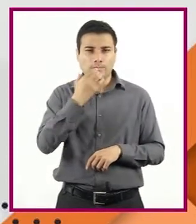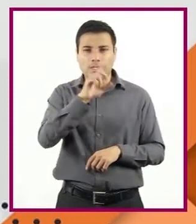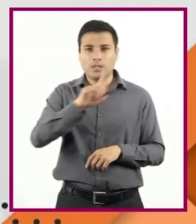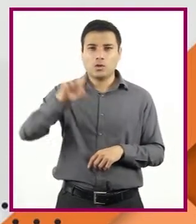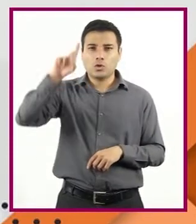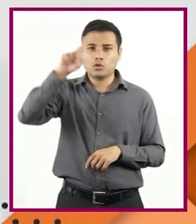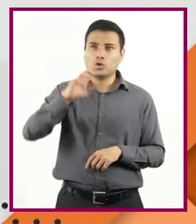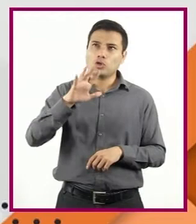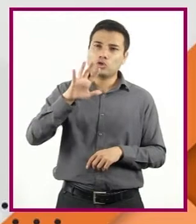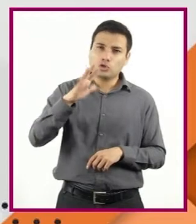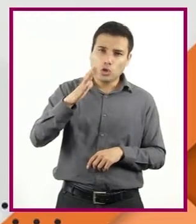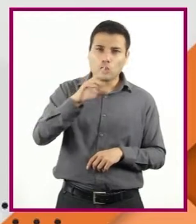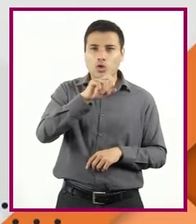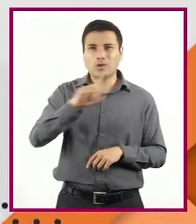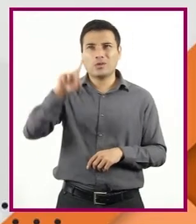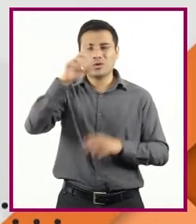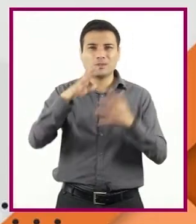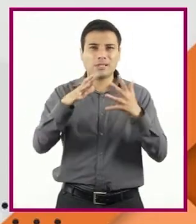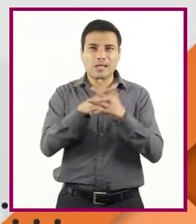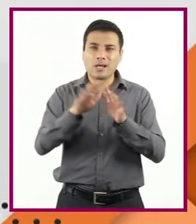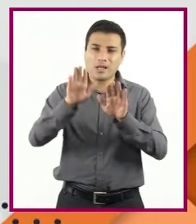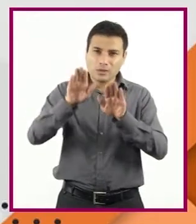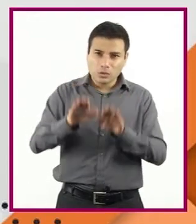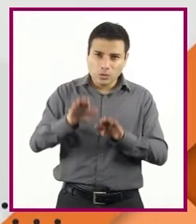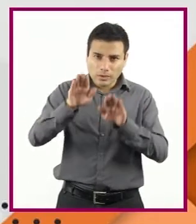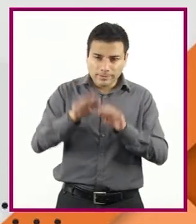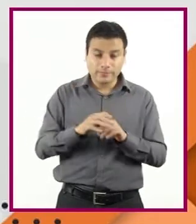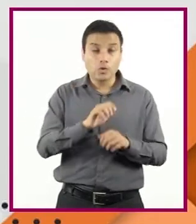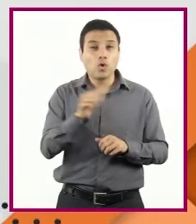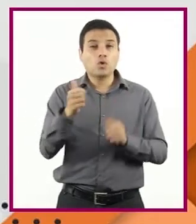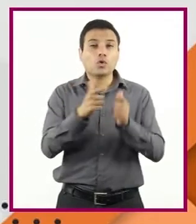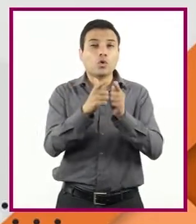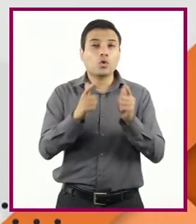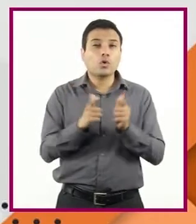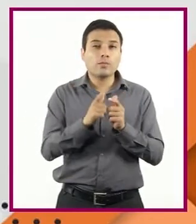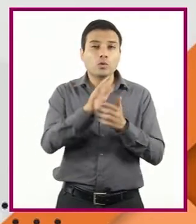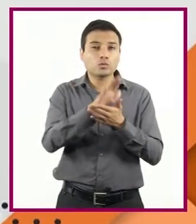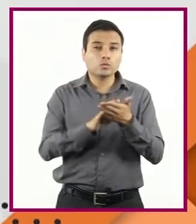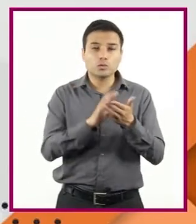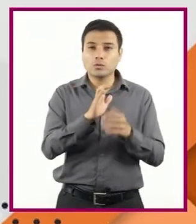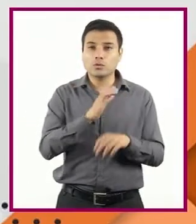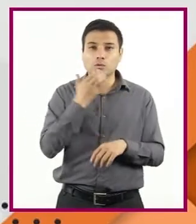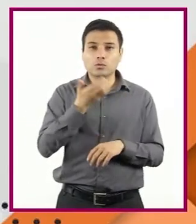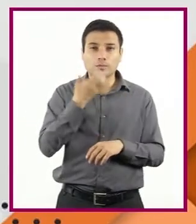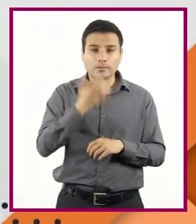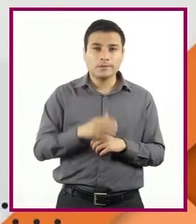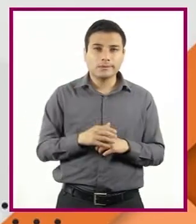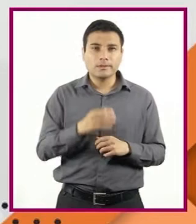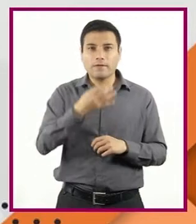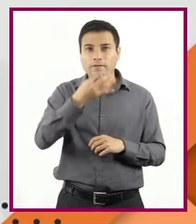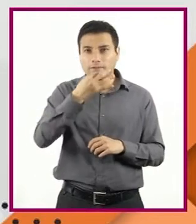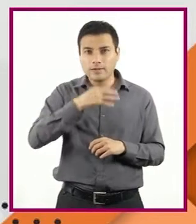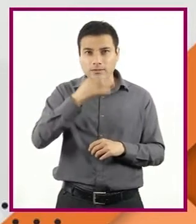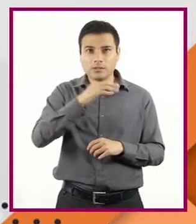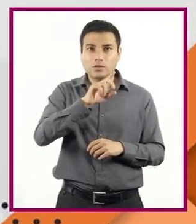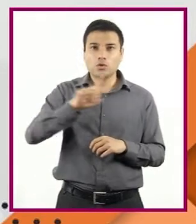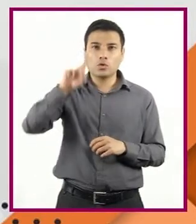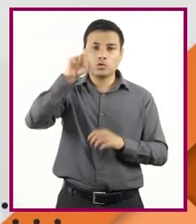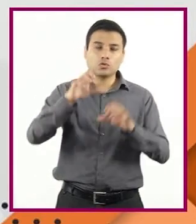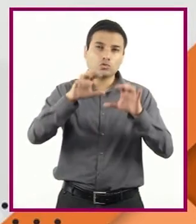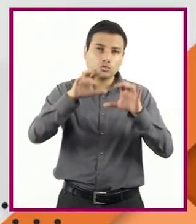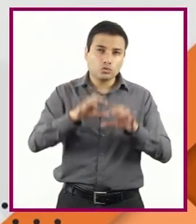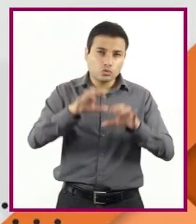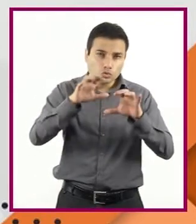a los dioses guerreros, los masehuales mostraban una participación más activa en las fiestas dedicadas a los dioses de la lluvia y la